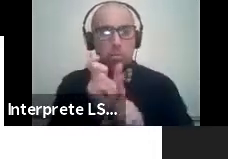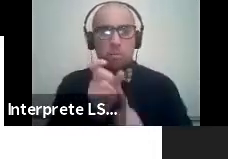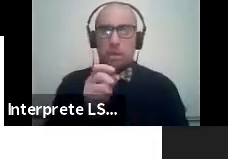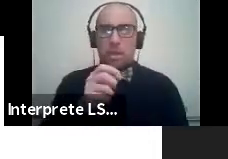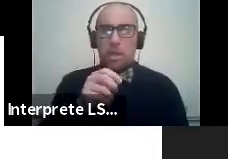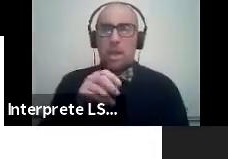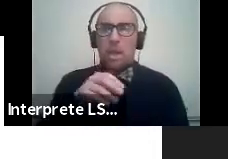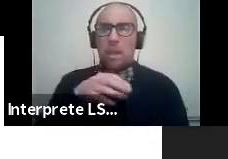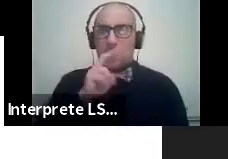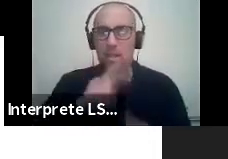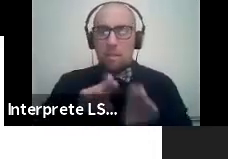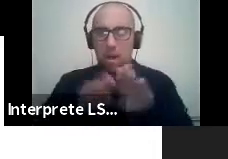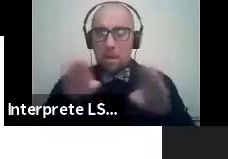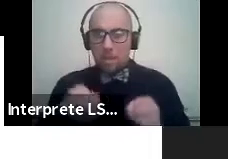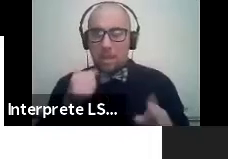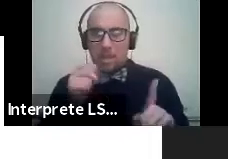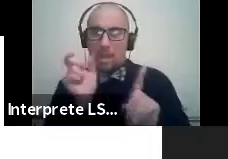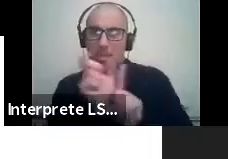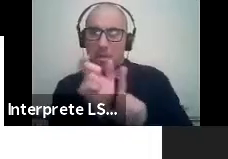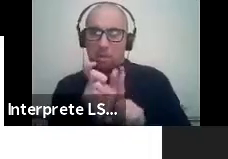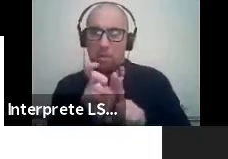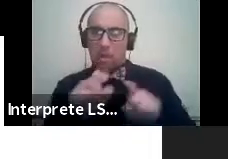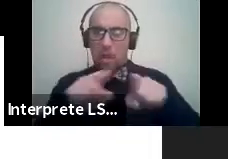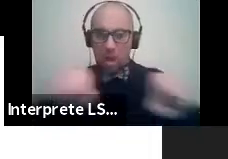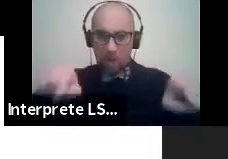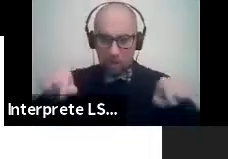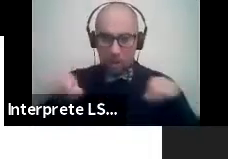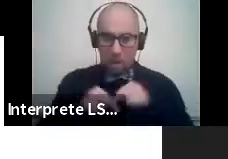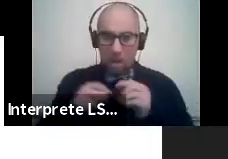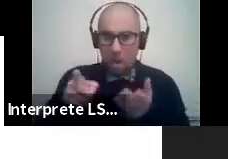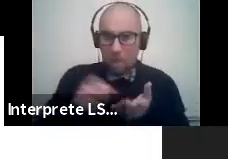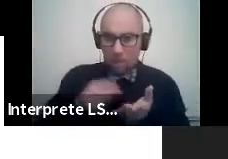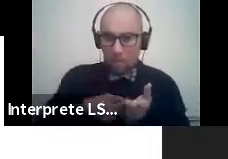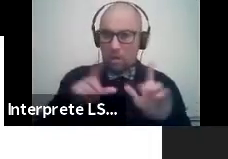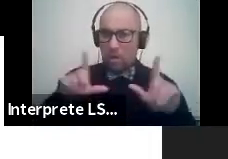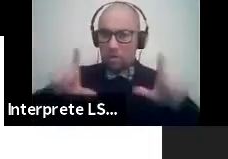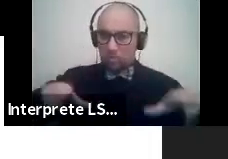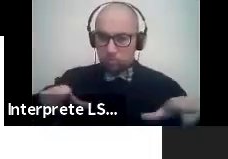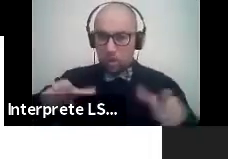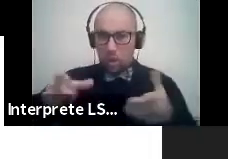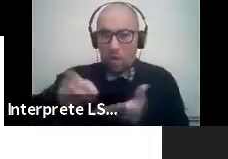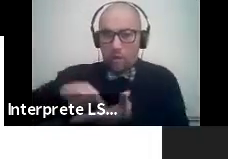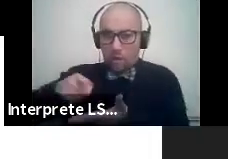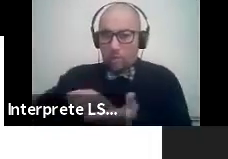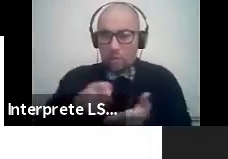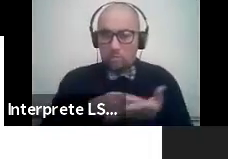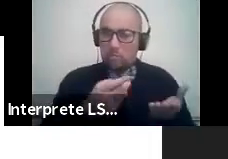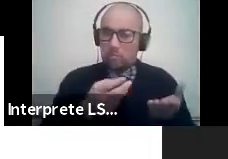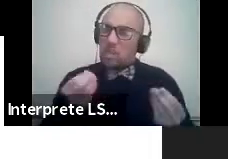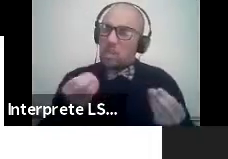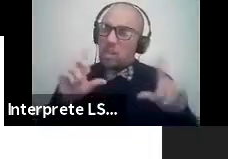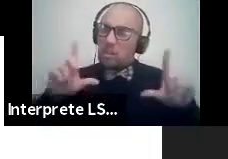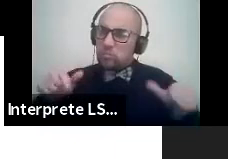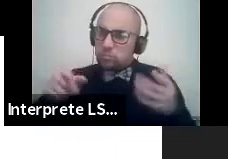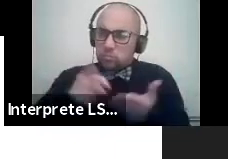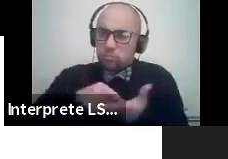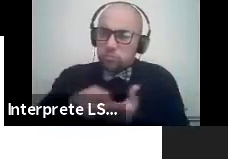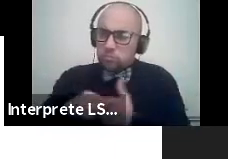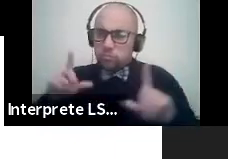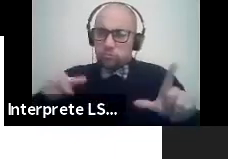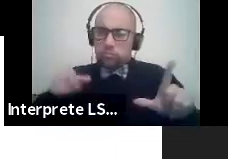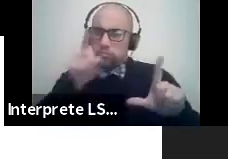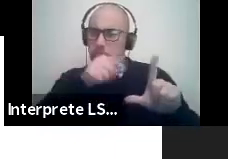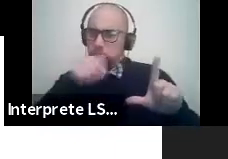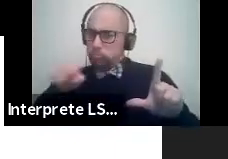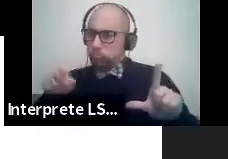mesita, que es este concepto del escritorio virtual. Básicamente este concepto de escritorio virtual lo que implica es que